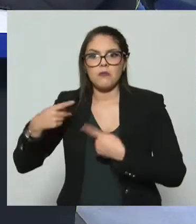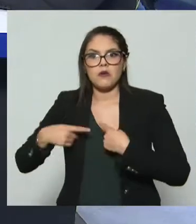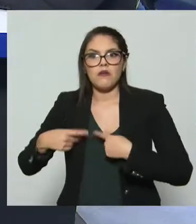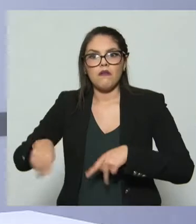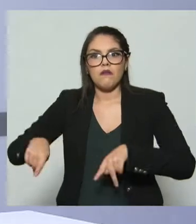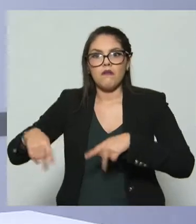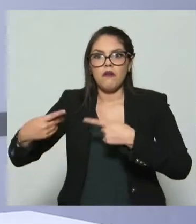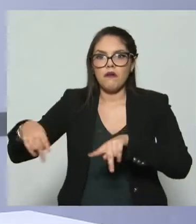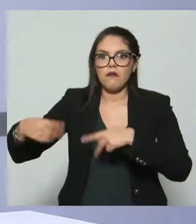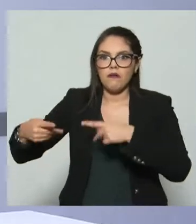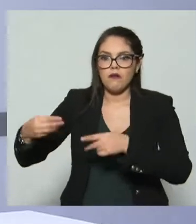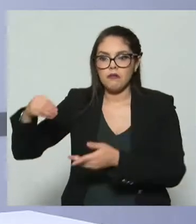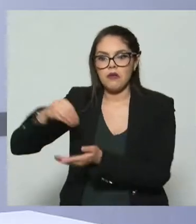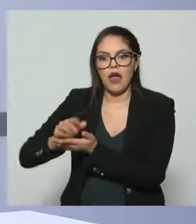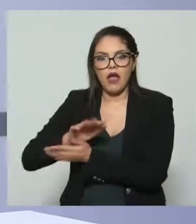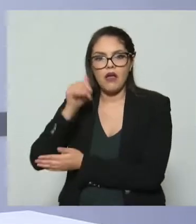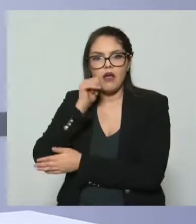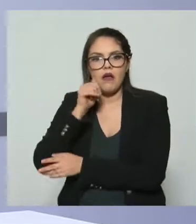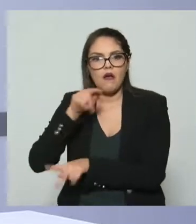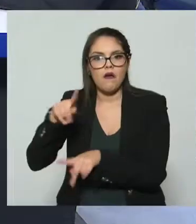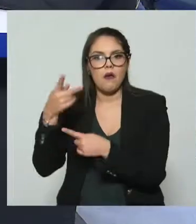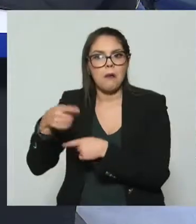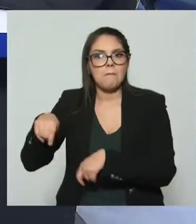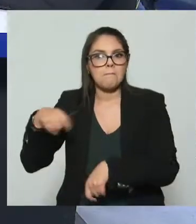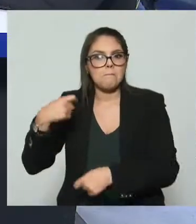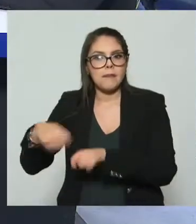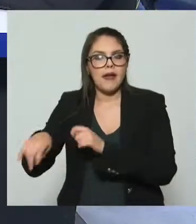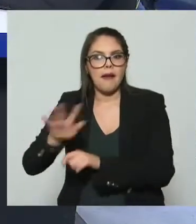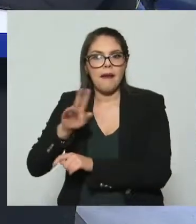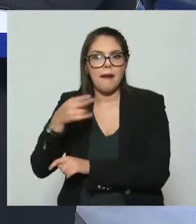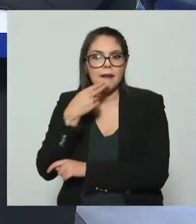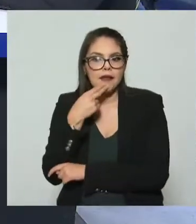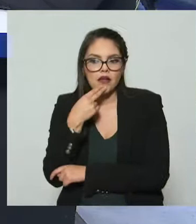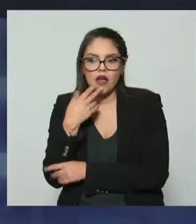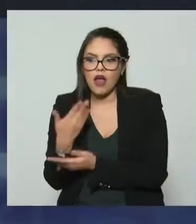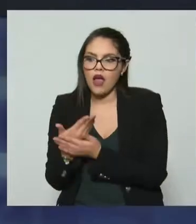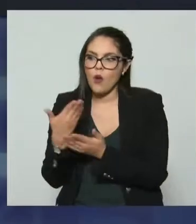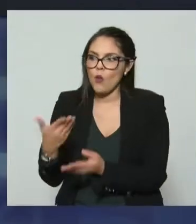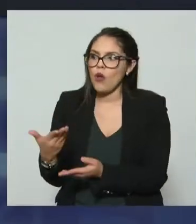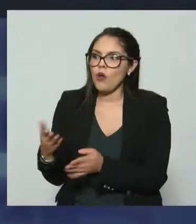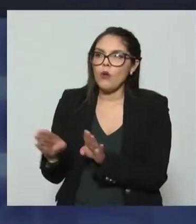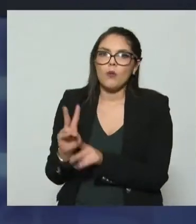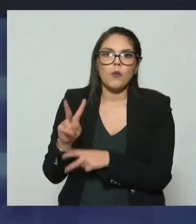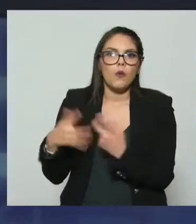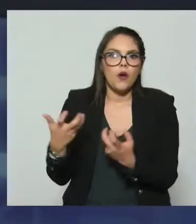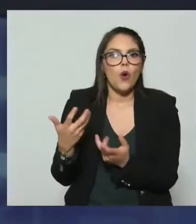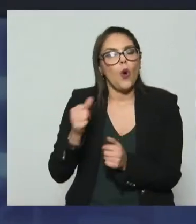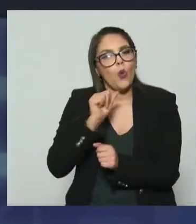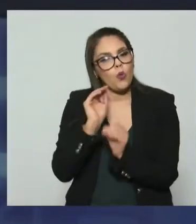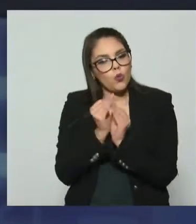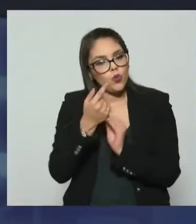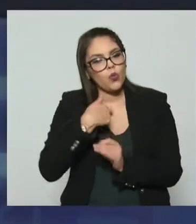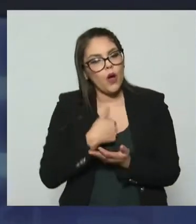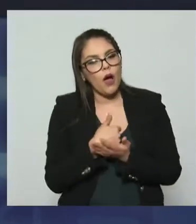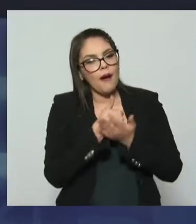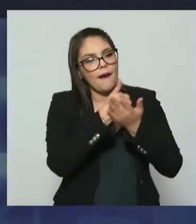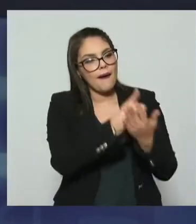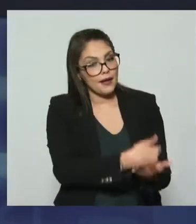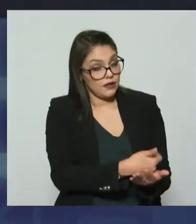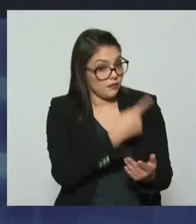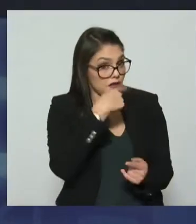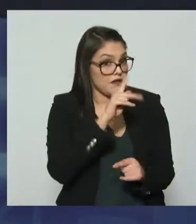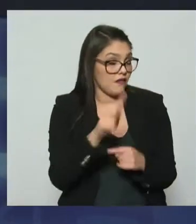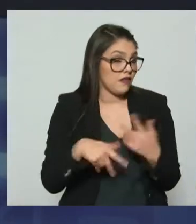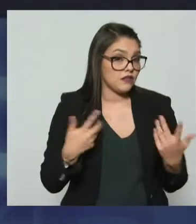que ya teníamos instalados, los expendedores de plástico, y buscar las salidas económicas que les vamos a dar a ellos. Al mismo